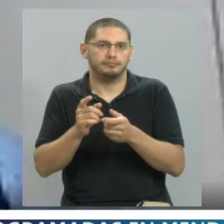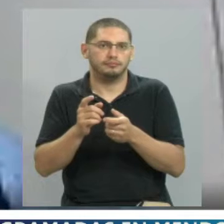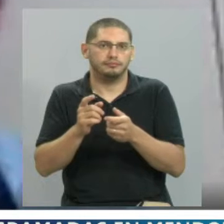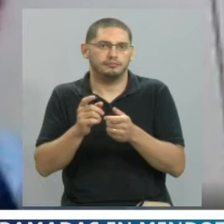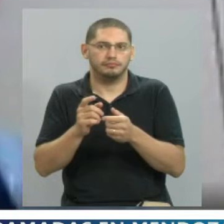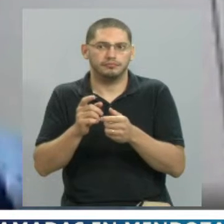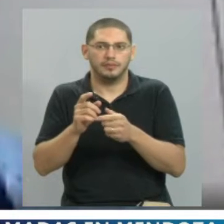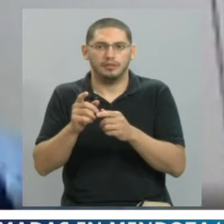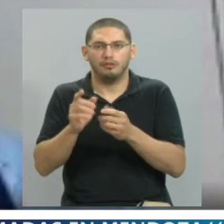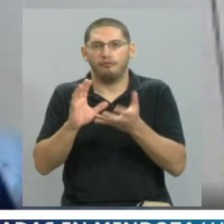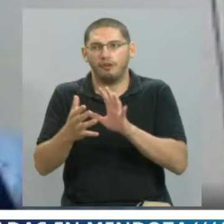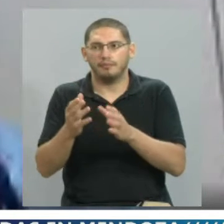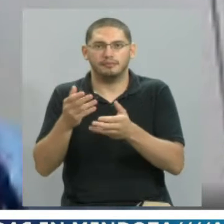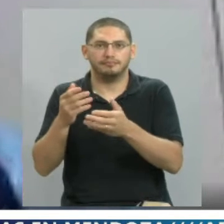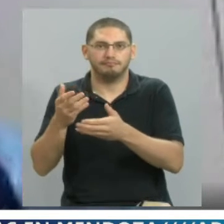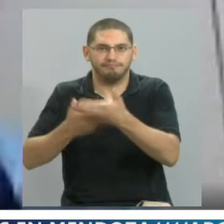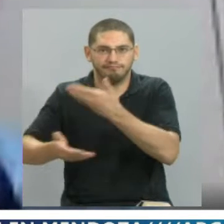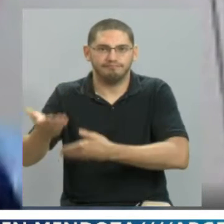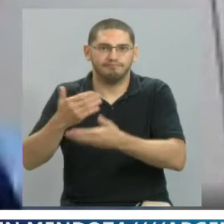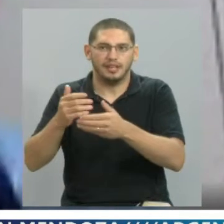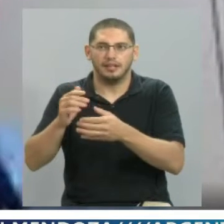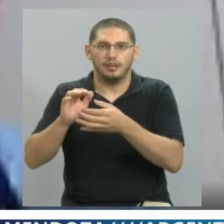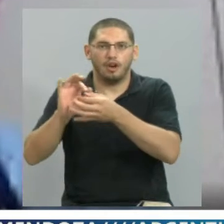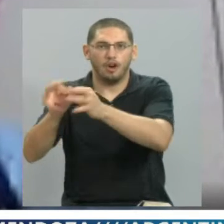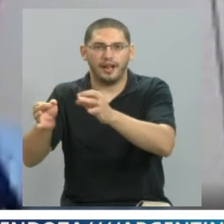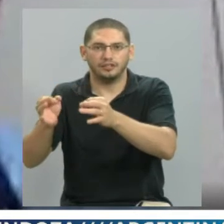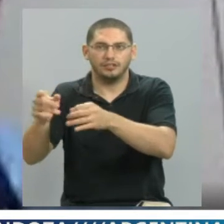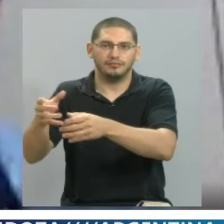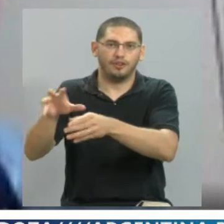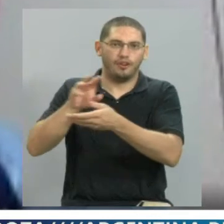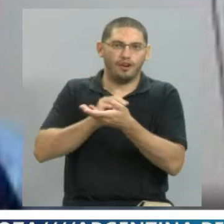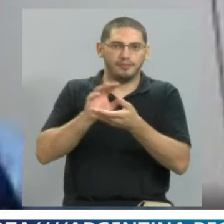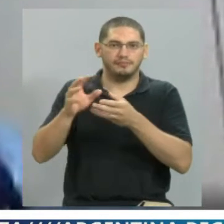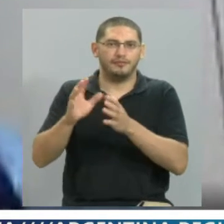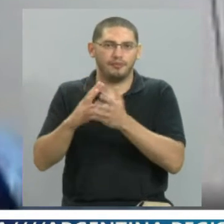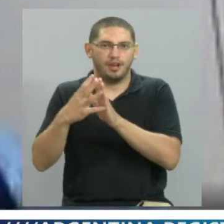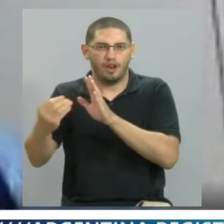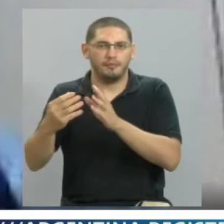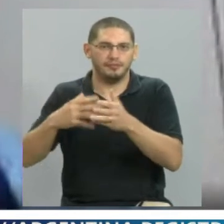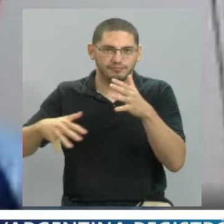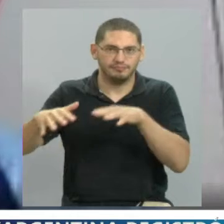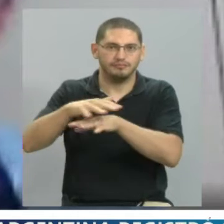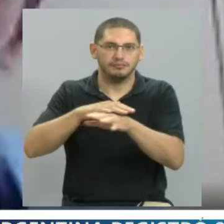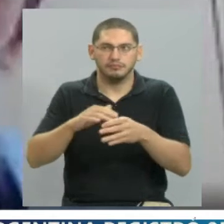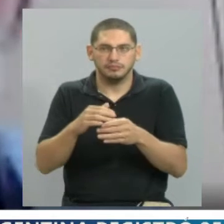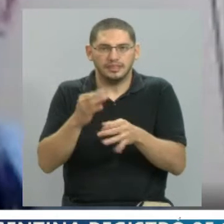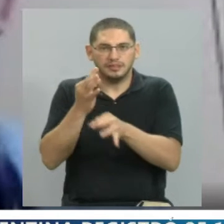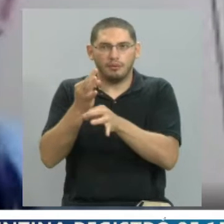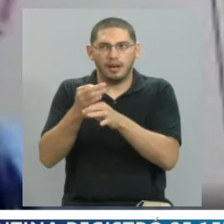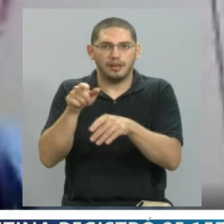sus dichos. En la escuela se genera ciudadanía, digamos. O sea, es muy, muy enorme el valor de la escuela, tanto